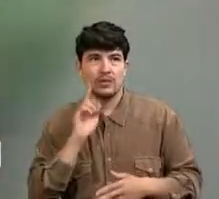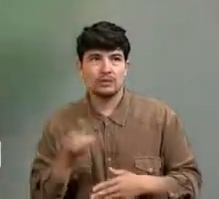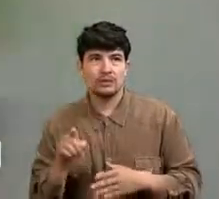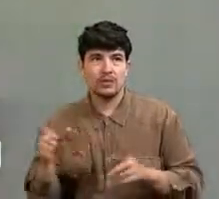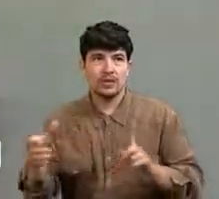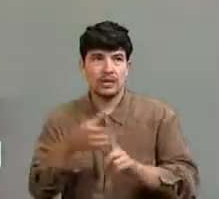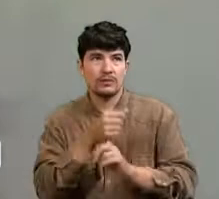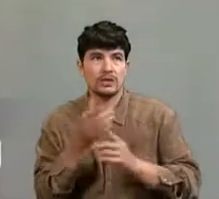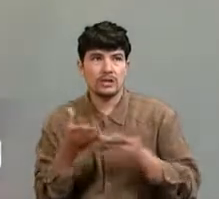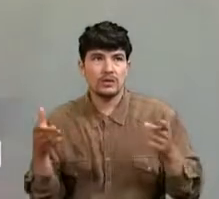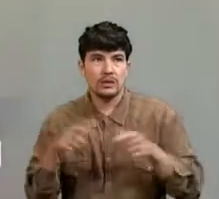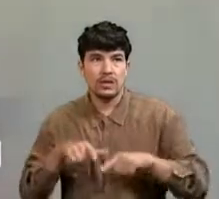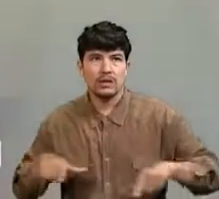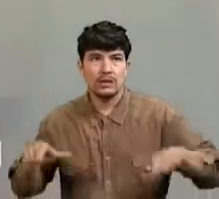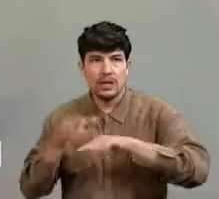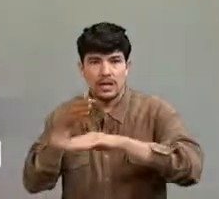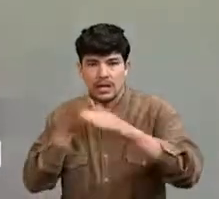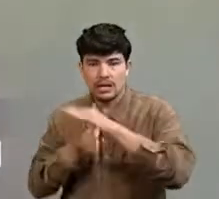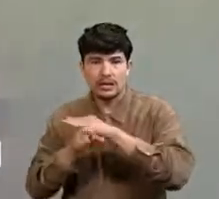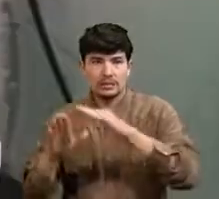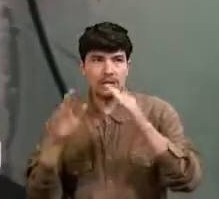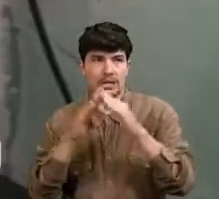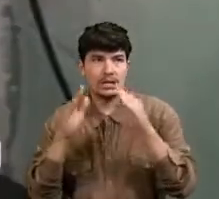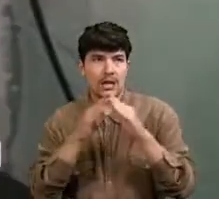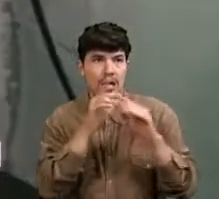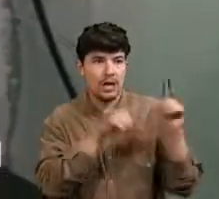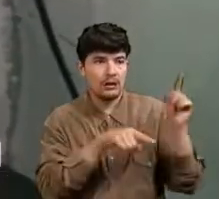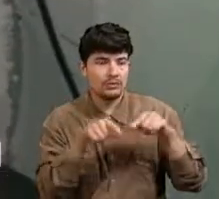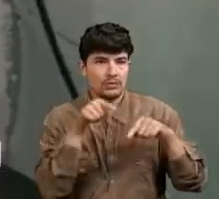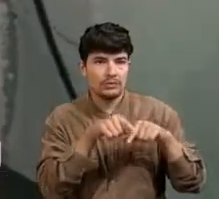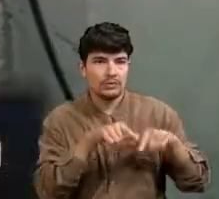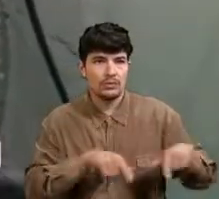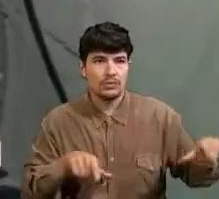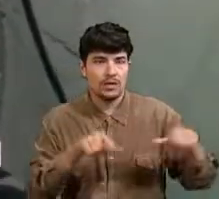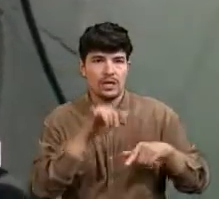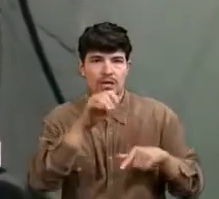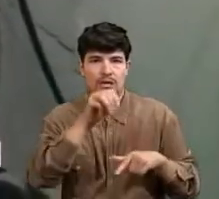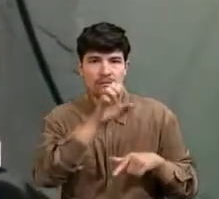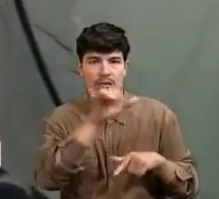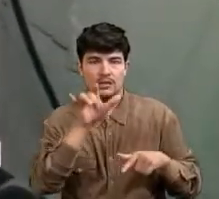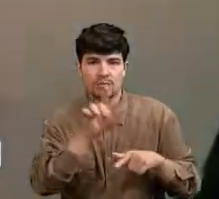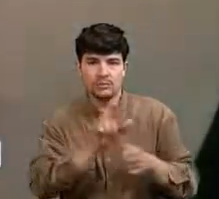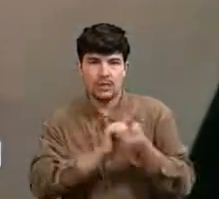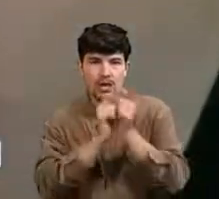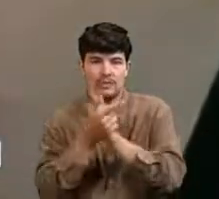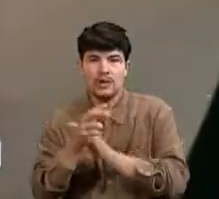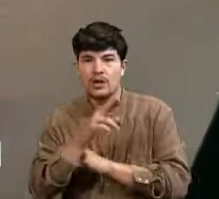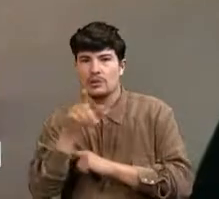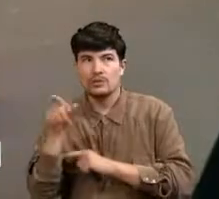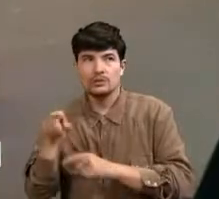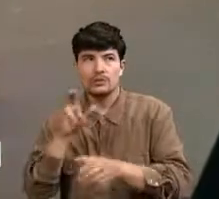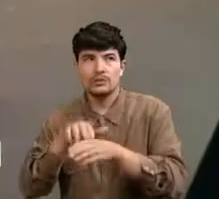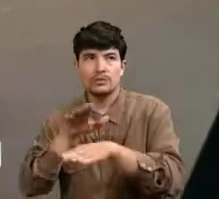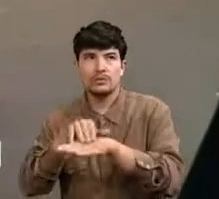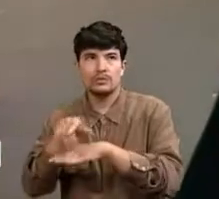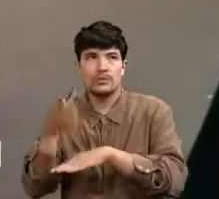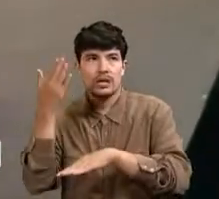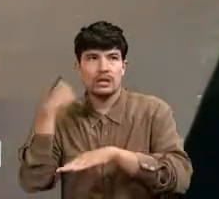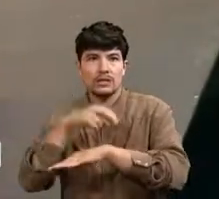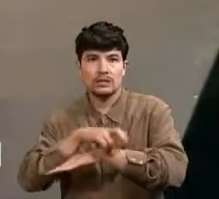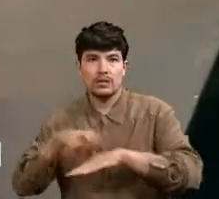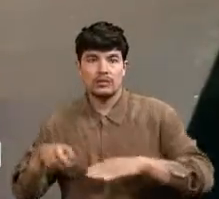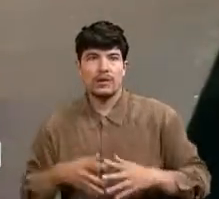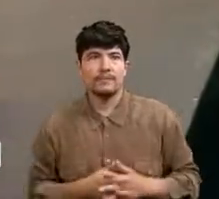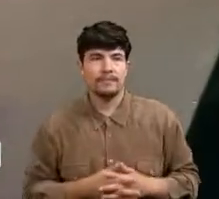encontraron en los lugares allanados varios de ellos aparecían con el email alterado y otros estaban reportados como robados